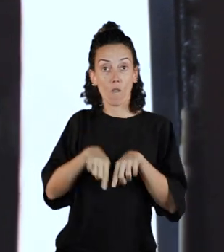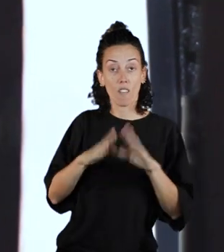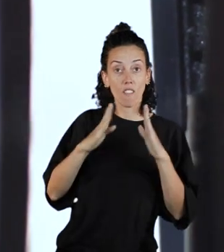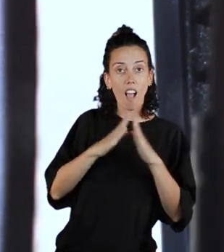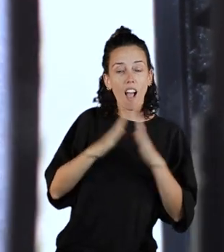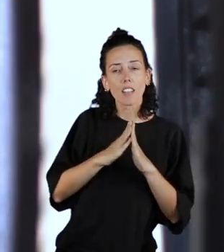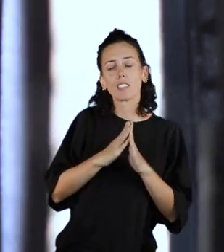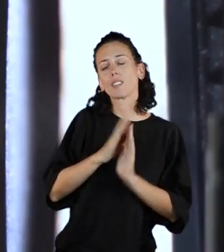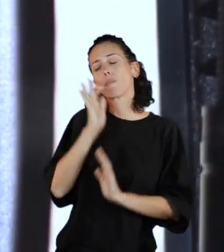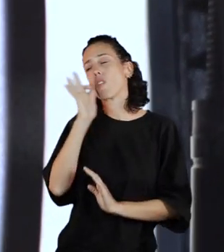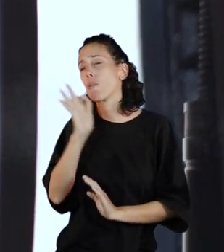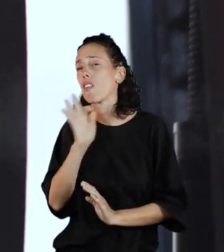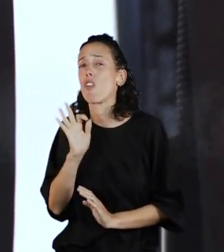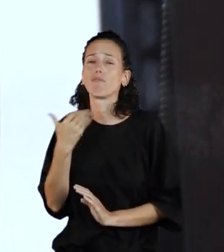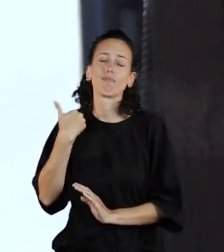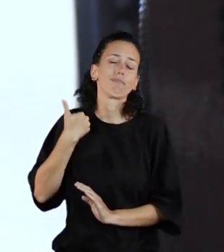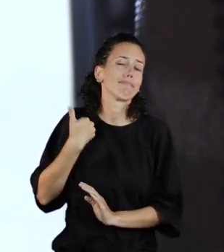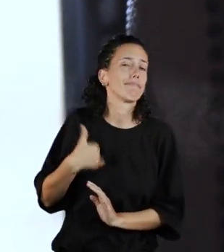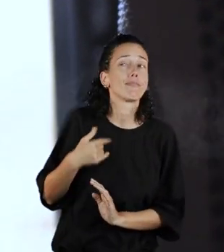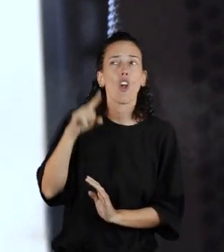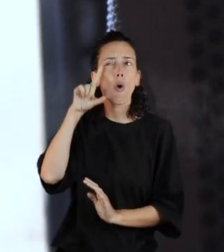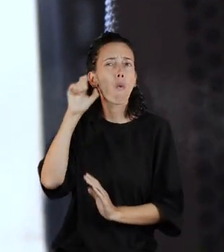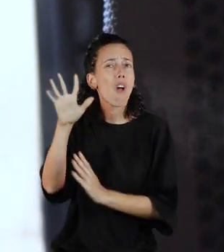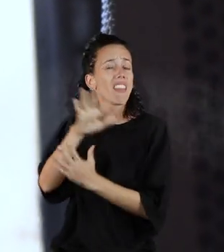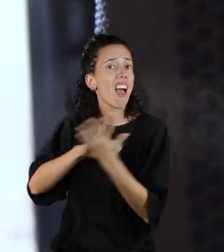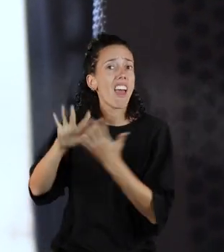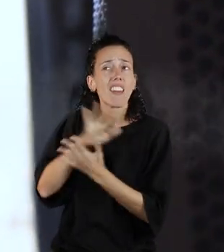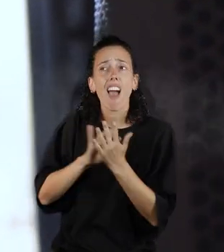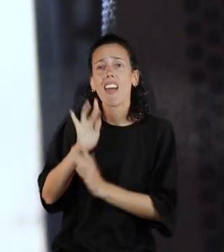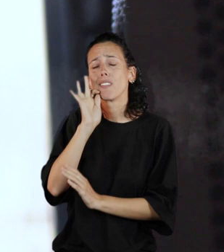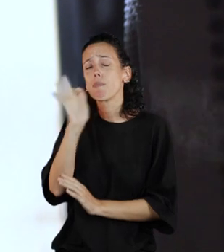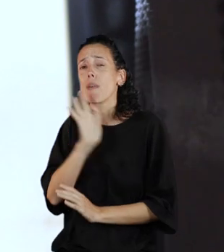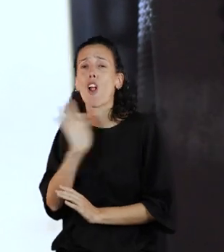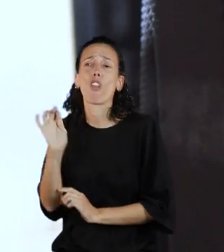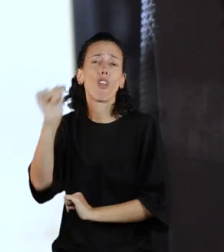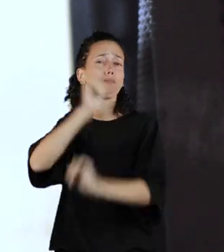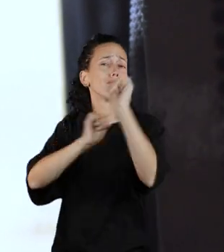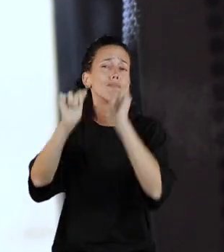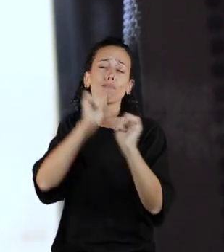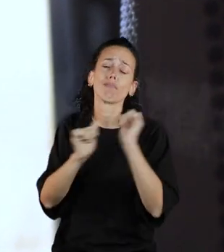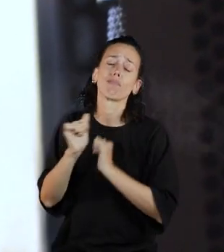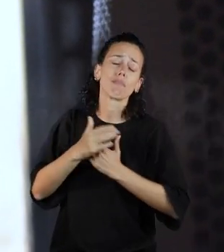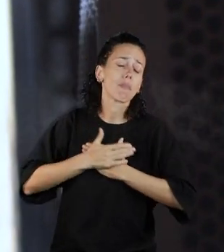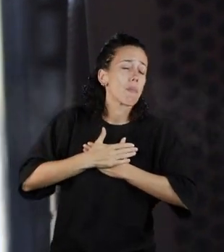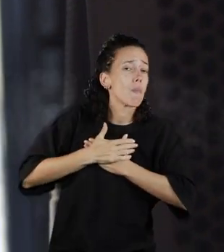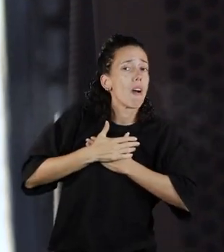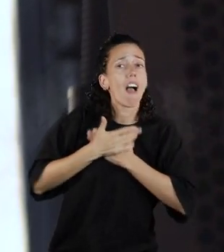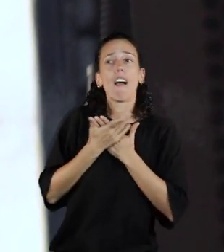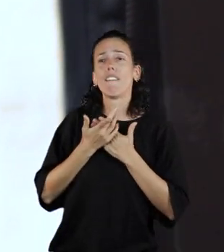volví, me pidió perdón, me dijo que no recordaba nada, que lo perdonara, que me